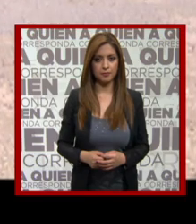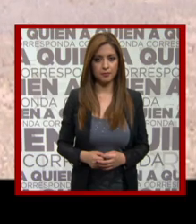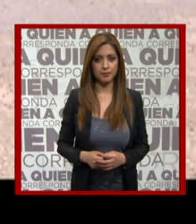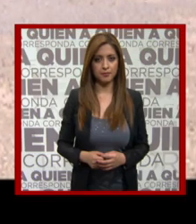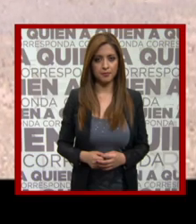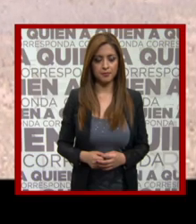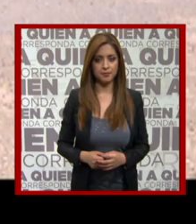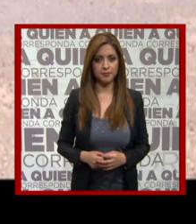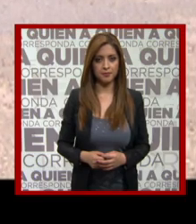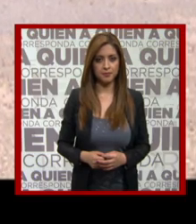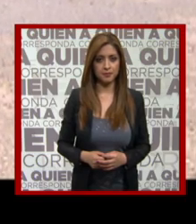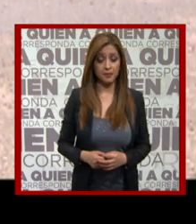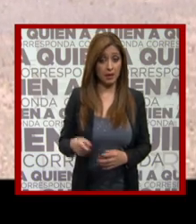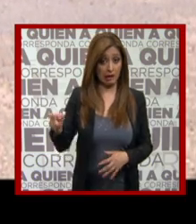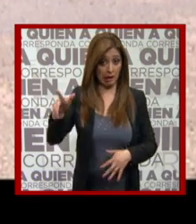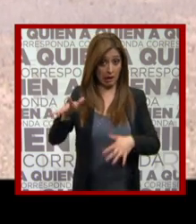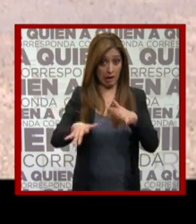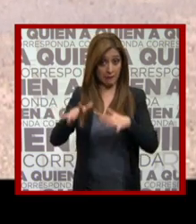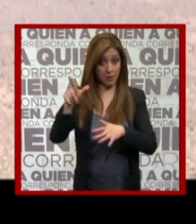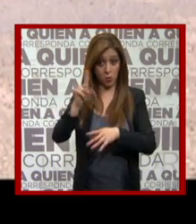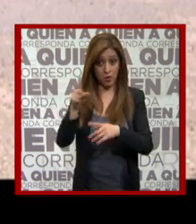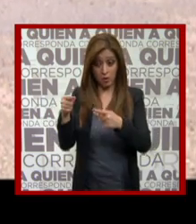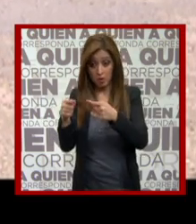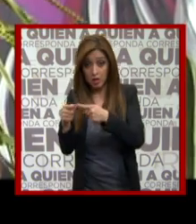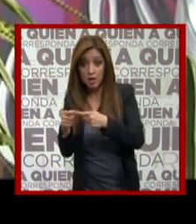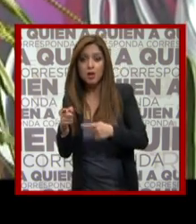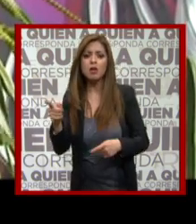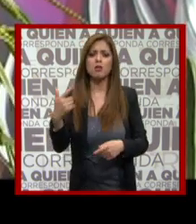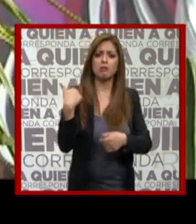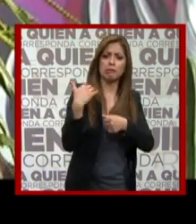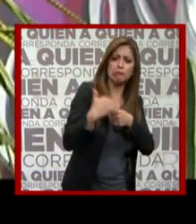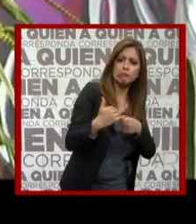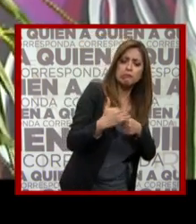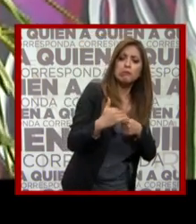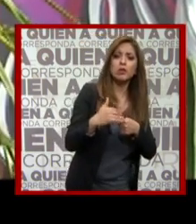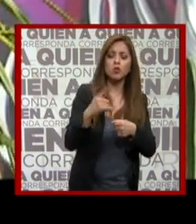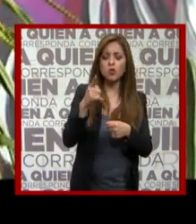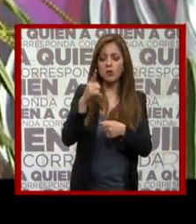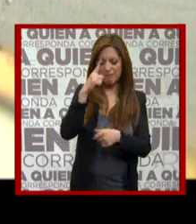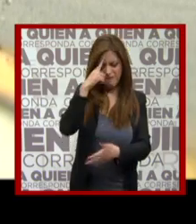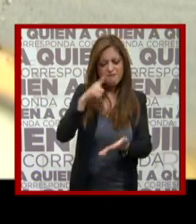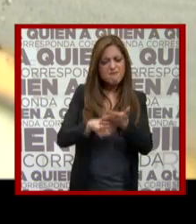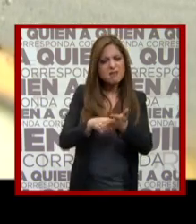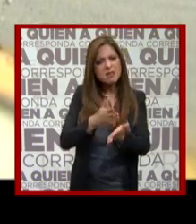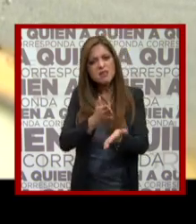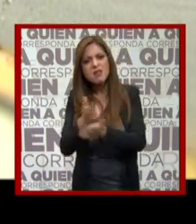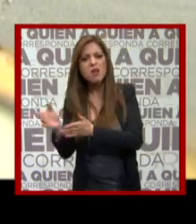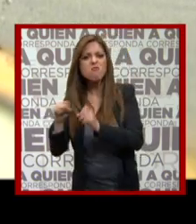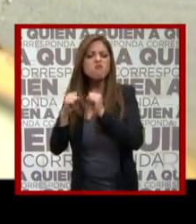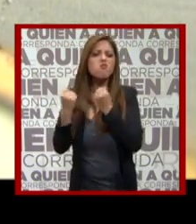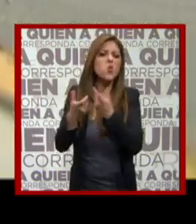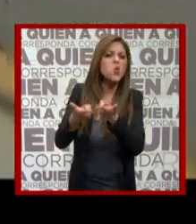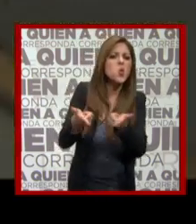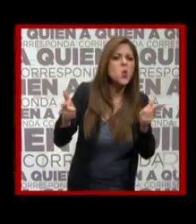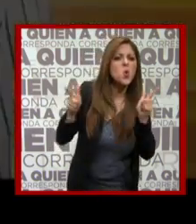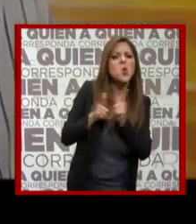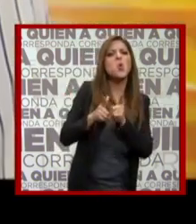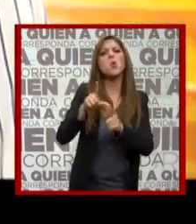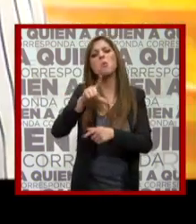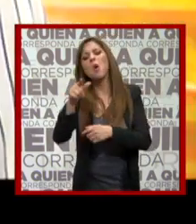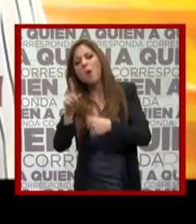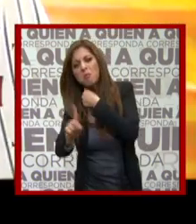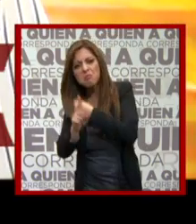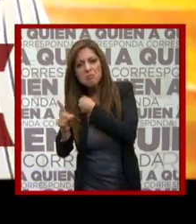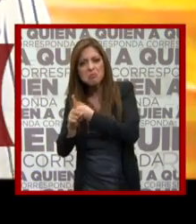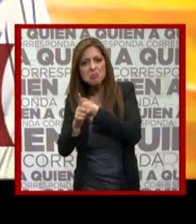De repente andan ahí en las esquinas y no falta que agarren una maña y lo andan ahí. Se desvíen y empiezan acá con las pandillas a loquear y todo el ¿no? Pues van a